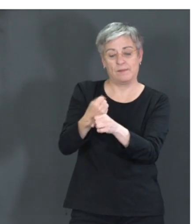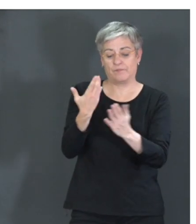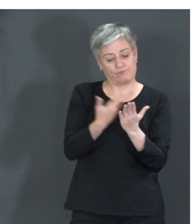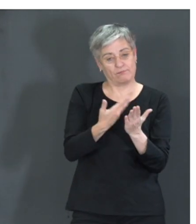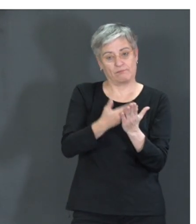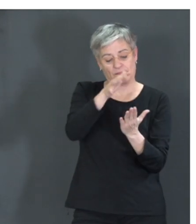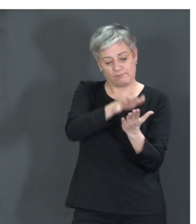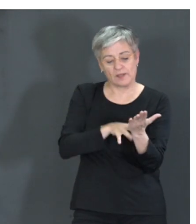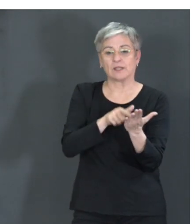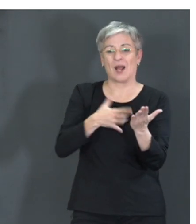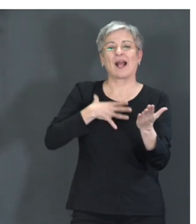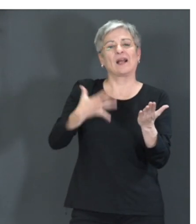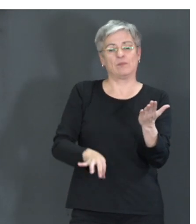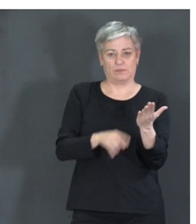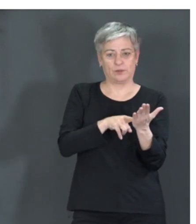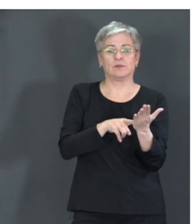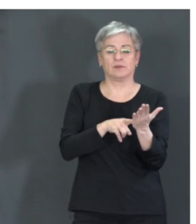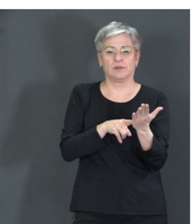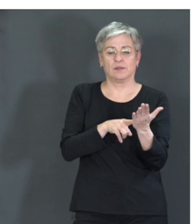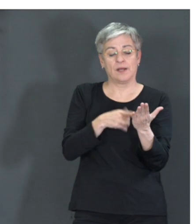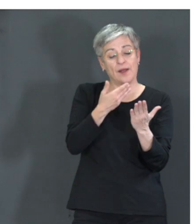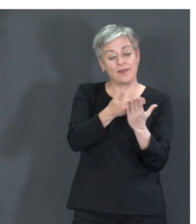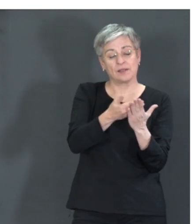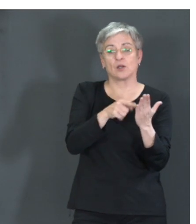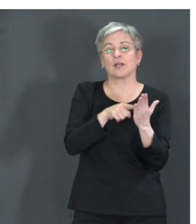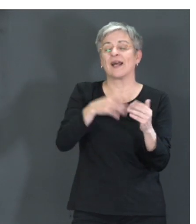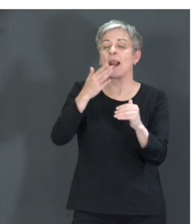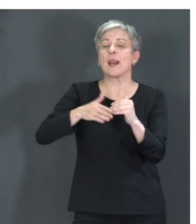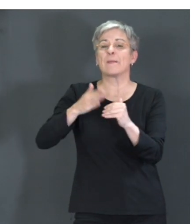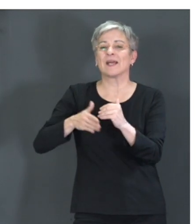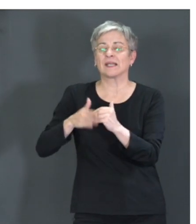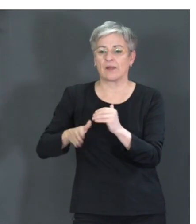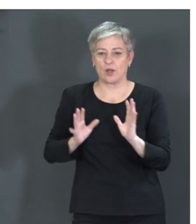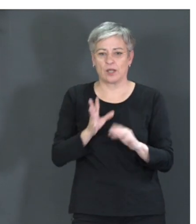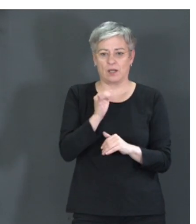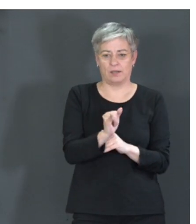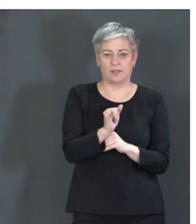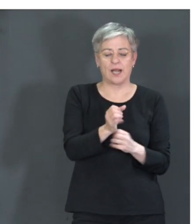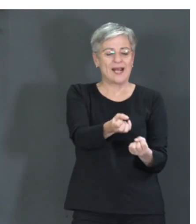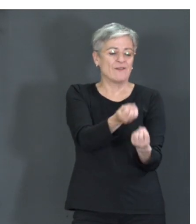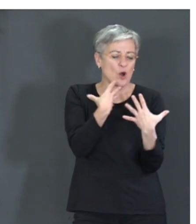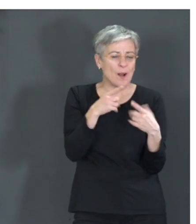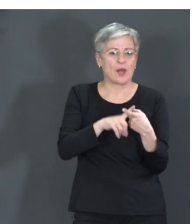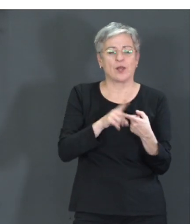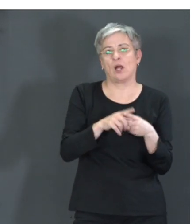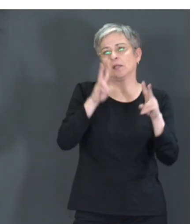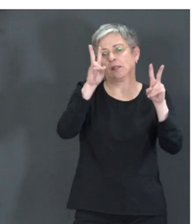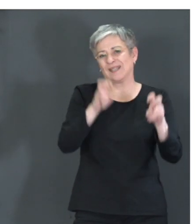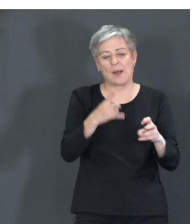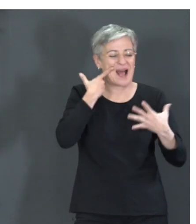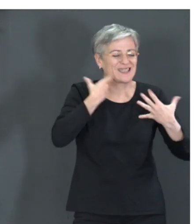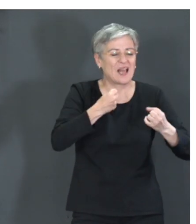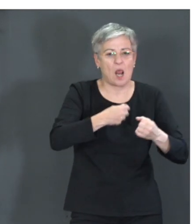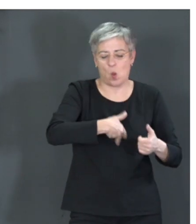el certificado de aptitud, en el que solamente puede constar qué limitaciones tiene. No puede haber información relativa a la salud de